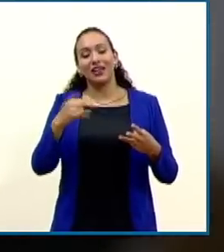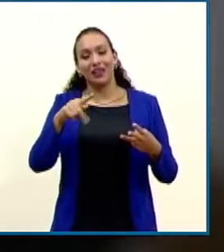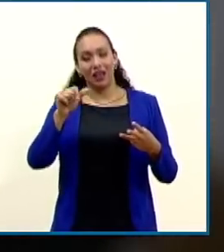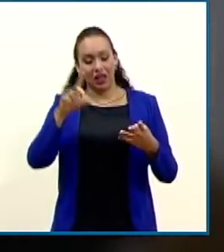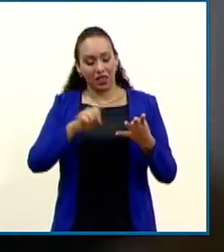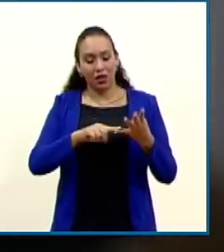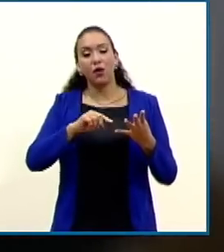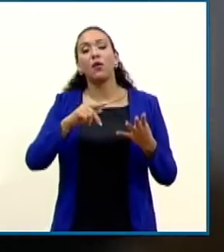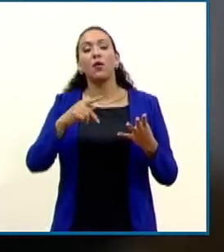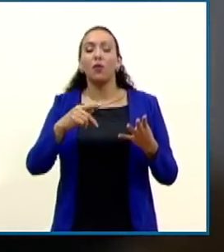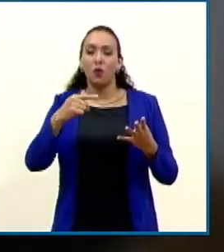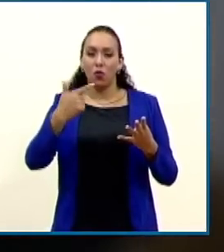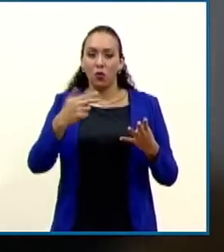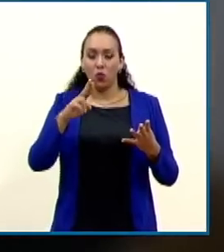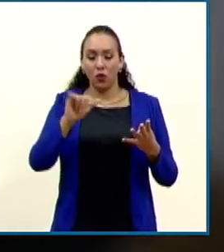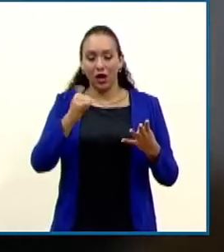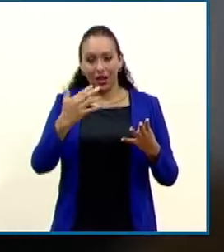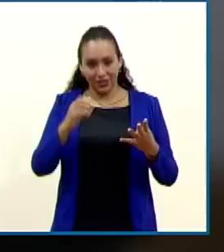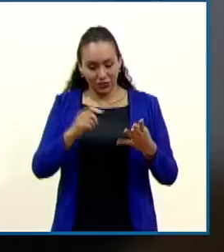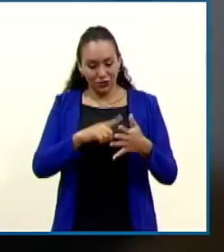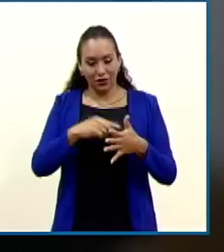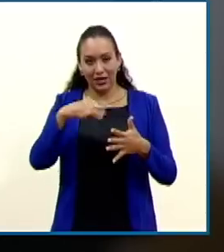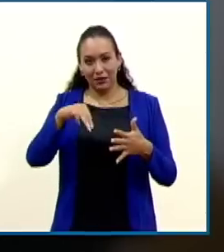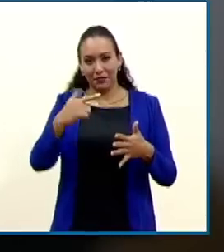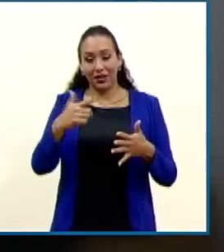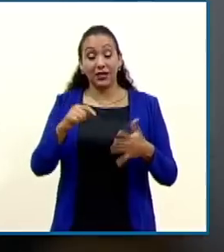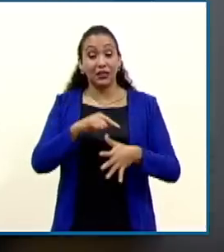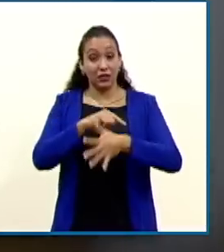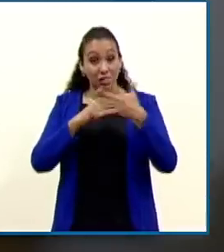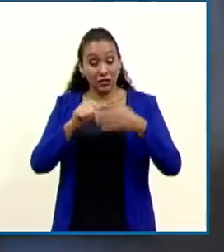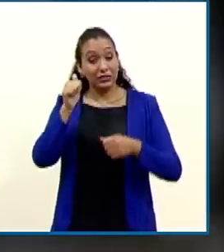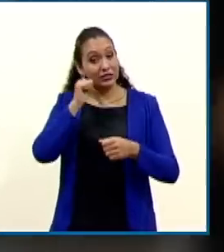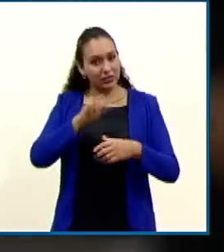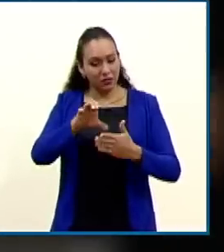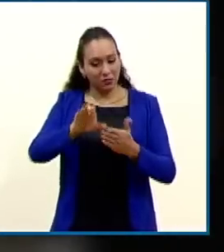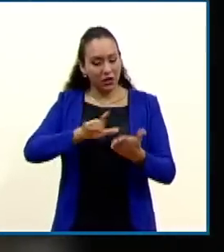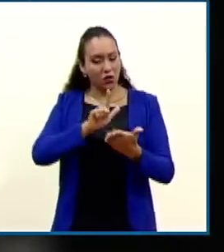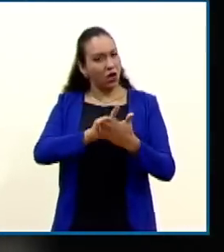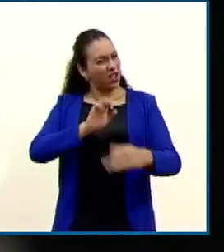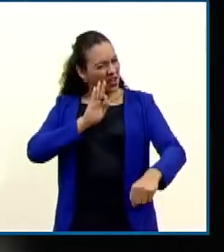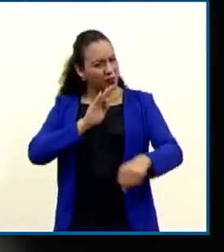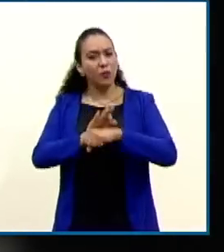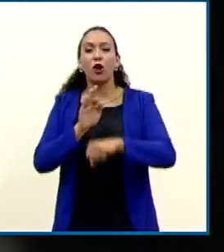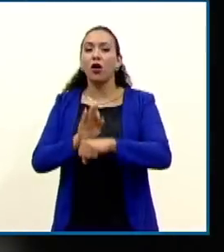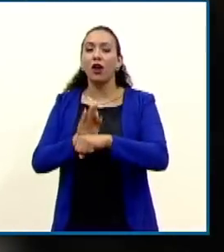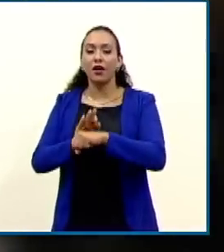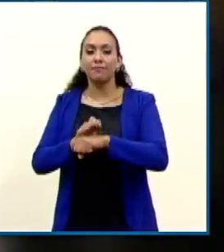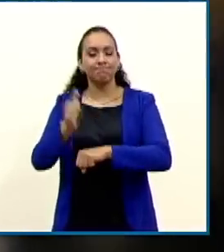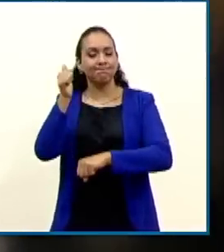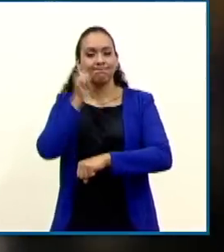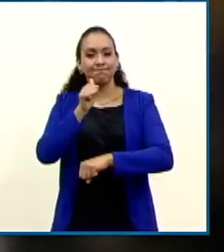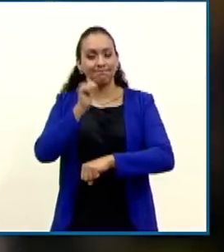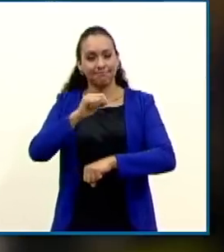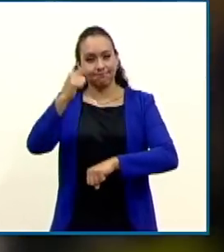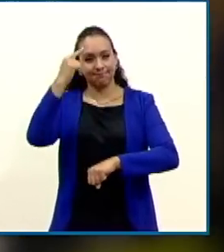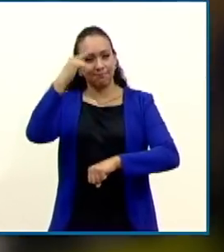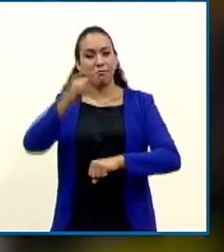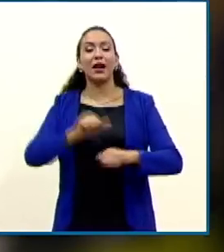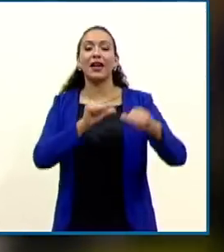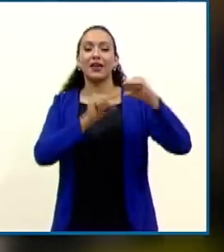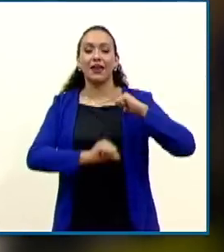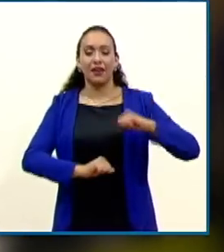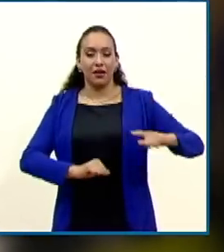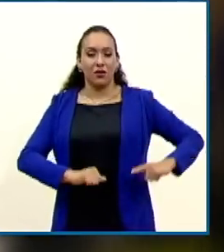Guayo y Fernando Míguez por su defensa de la Constitución, de la división de poderes y del Estado